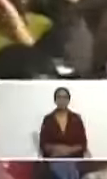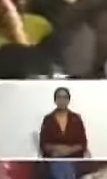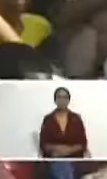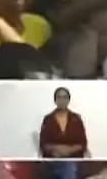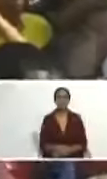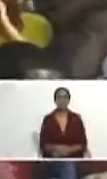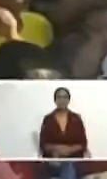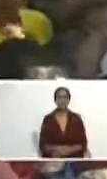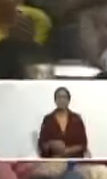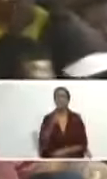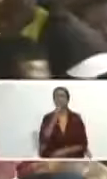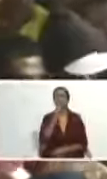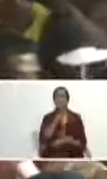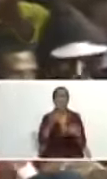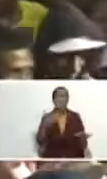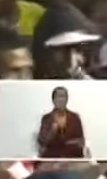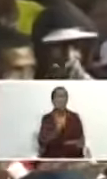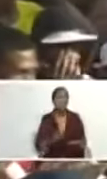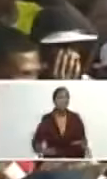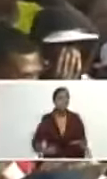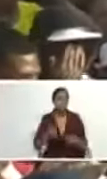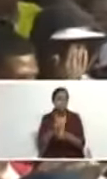¿Quién es el presidente obrero?